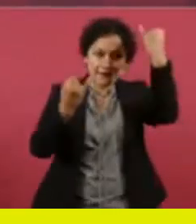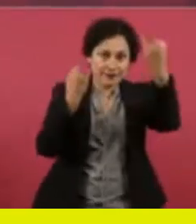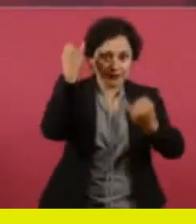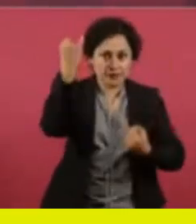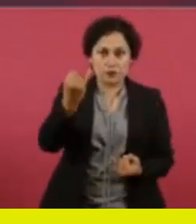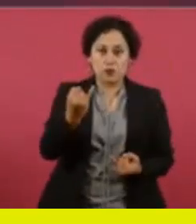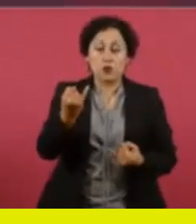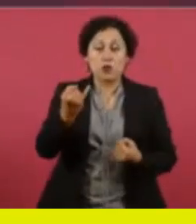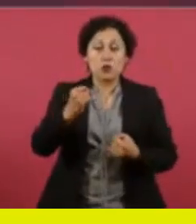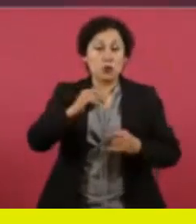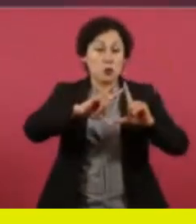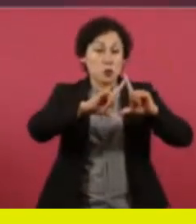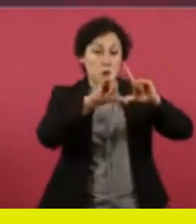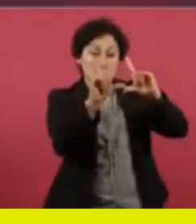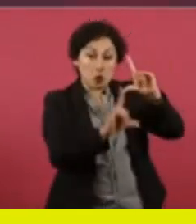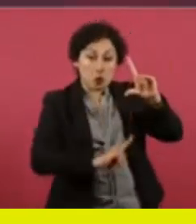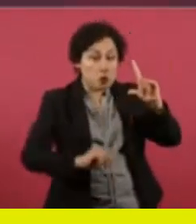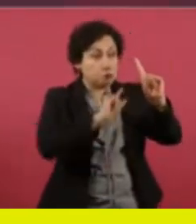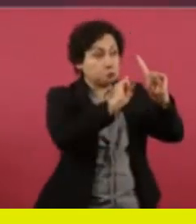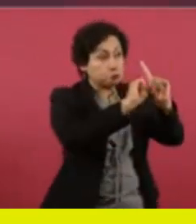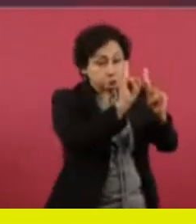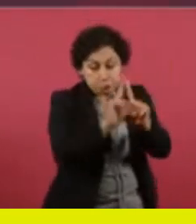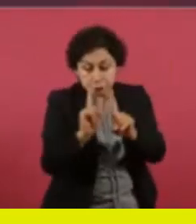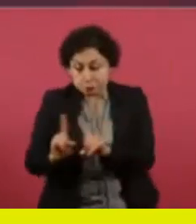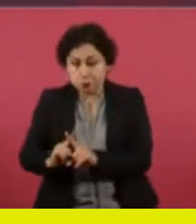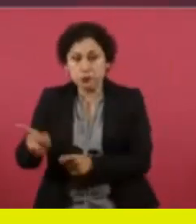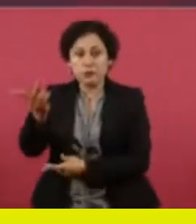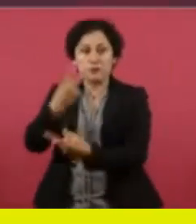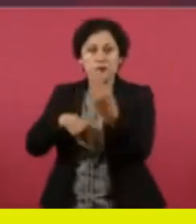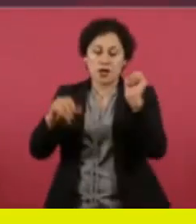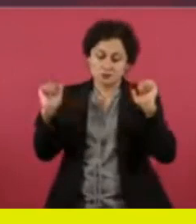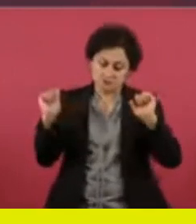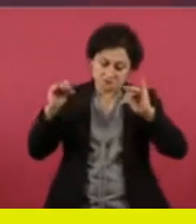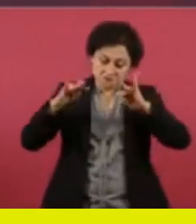de comentarios qué opinas sobre